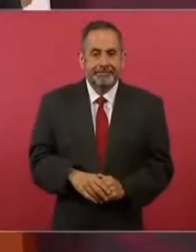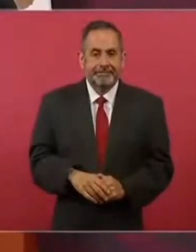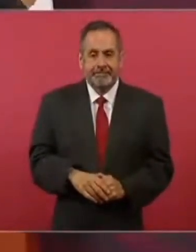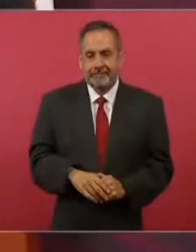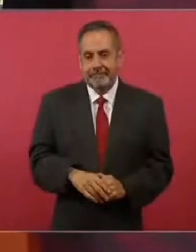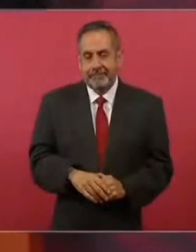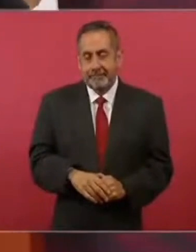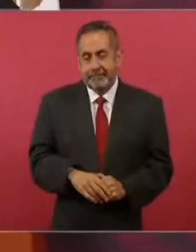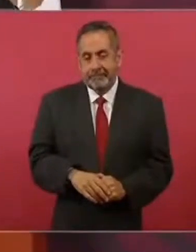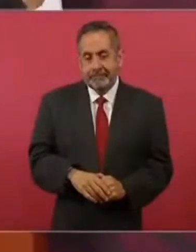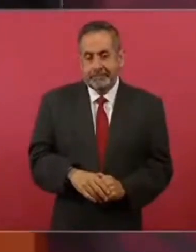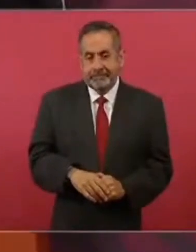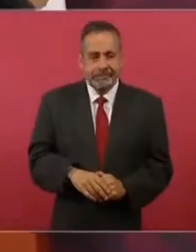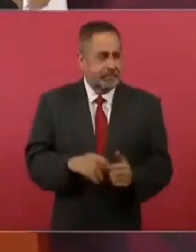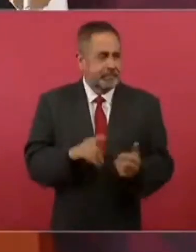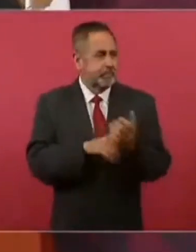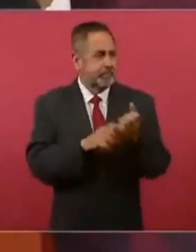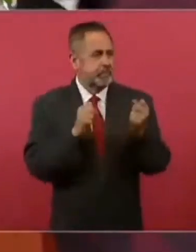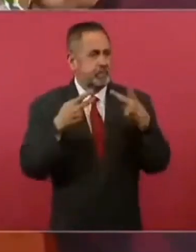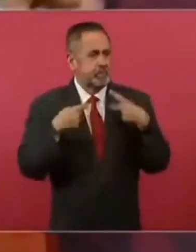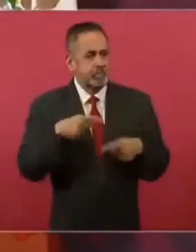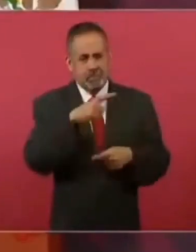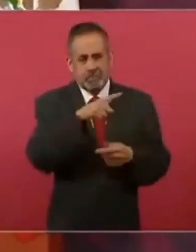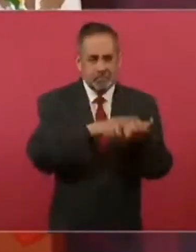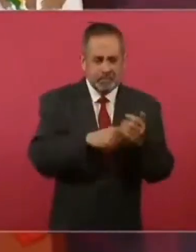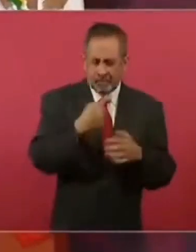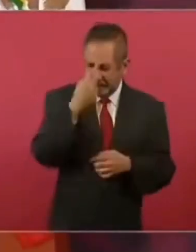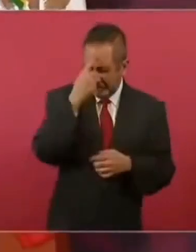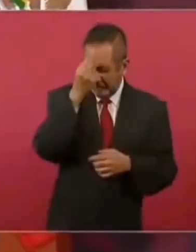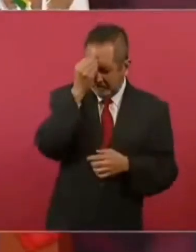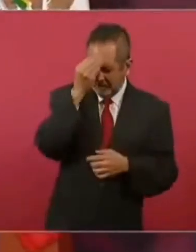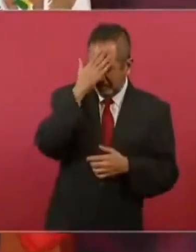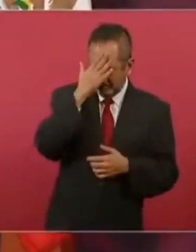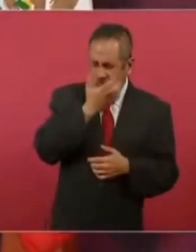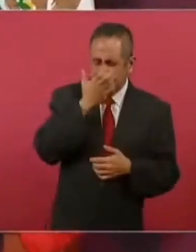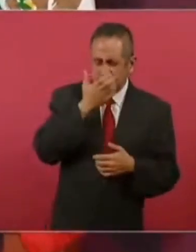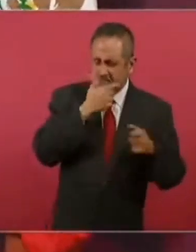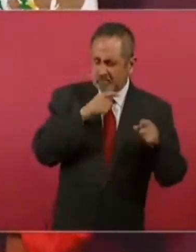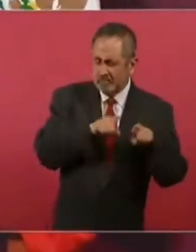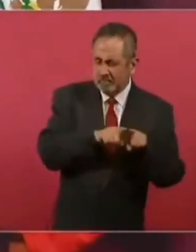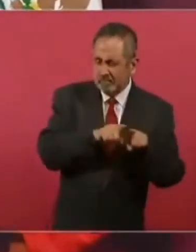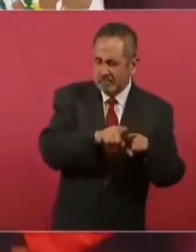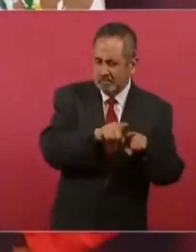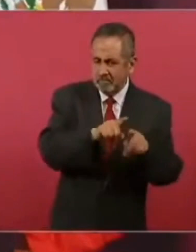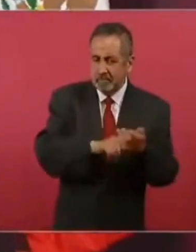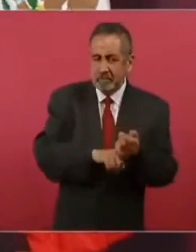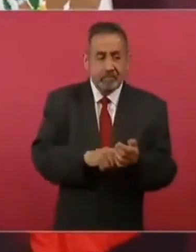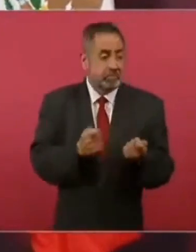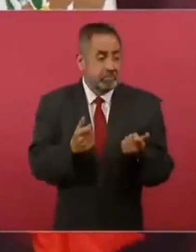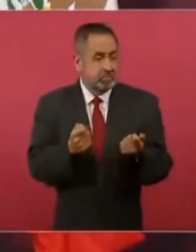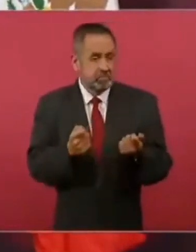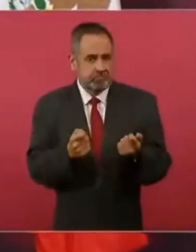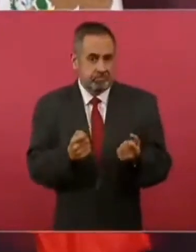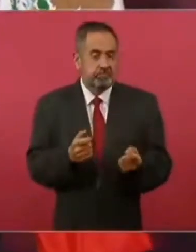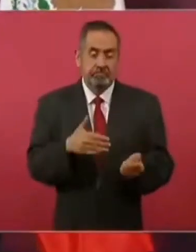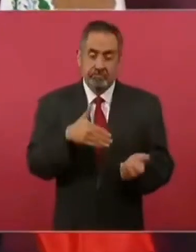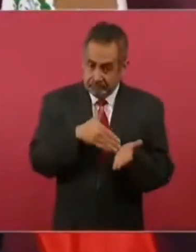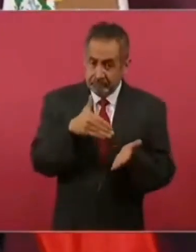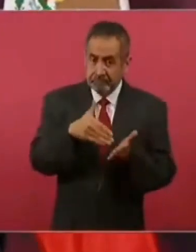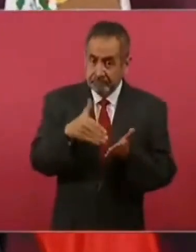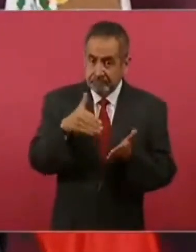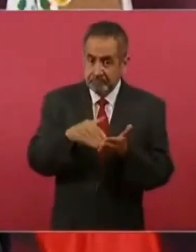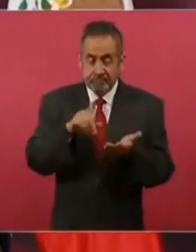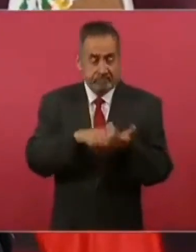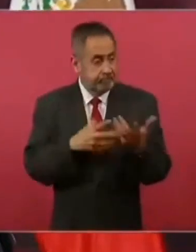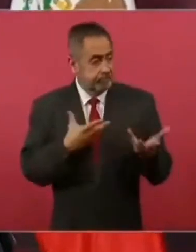Y mucha gente con pensamiento conservador, no pocos, millones.